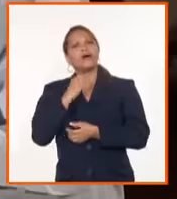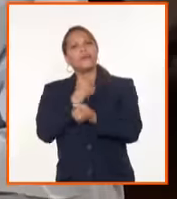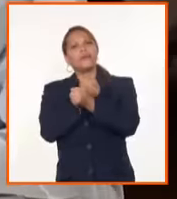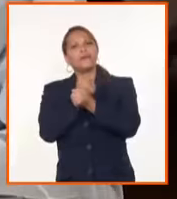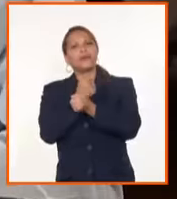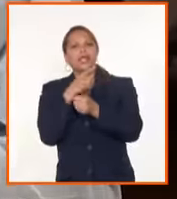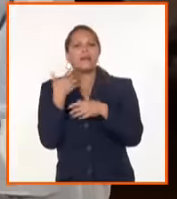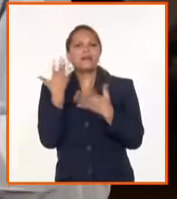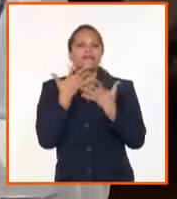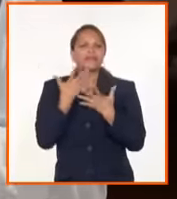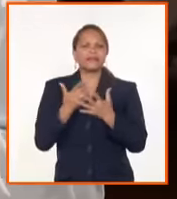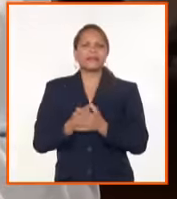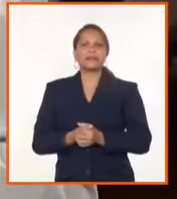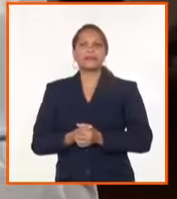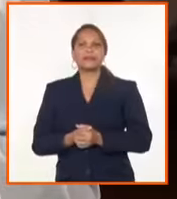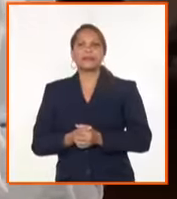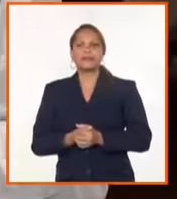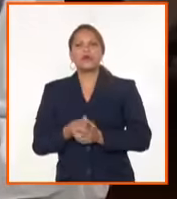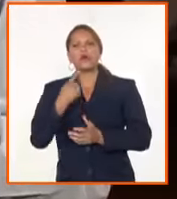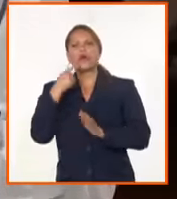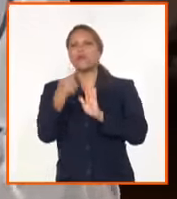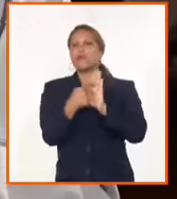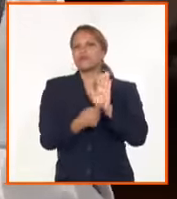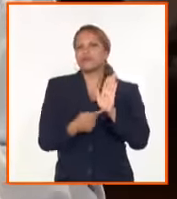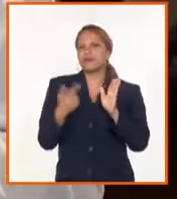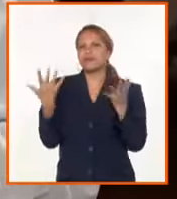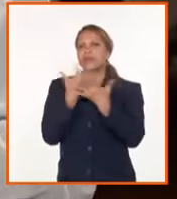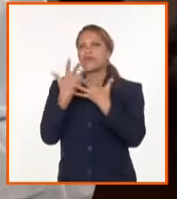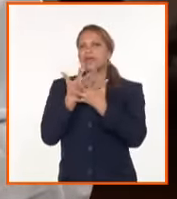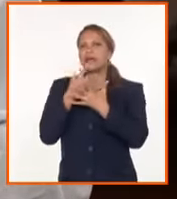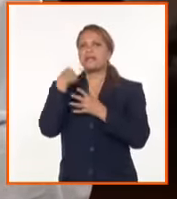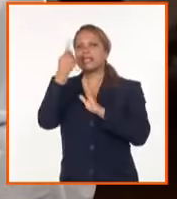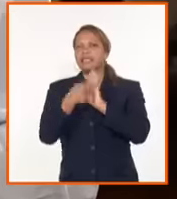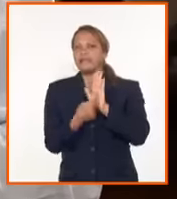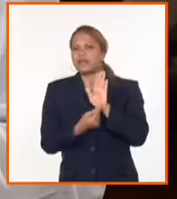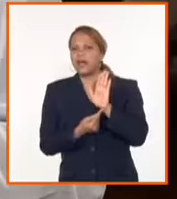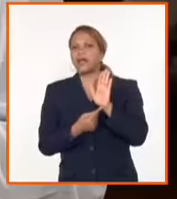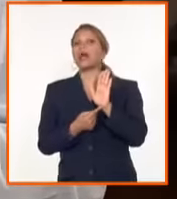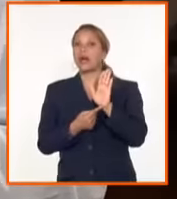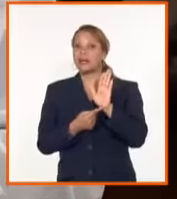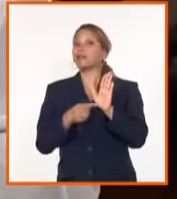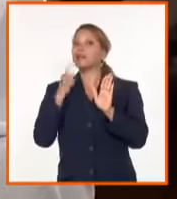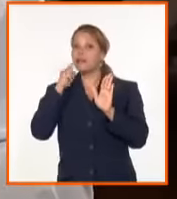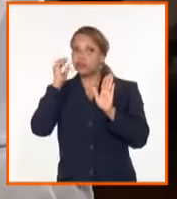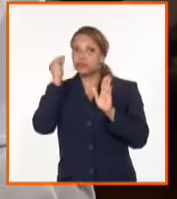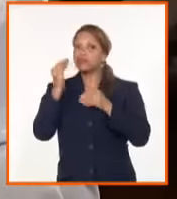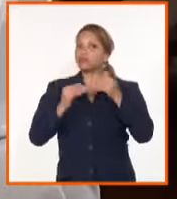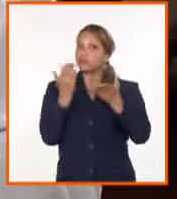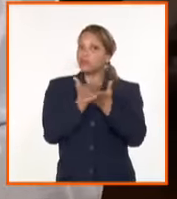vulnerables? ¿Cómo catalogamos los vulnerables? Estamos estudiando una metodología para que no se nos quede nadie